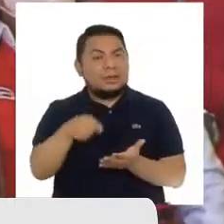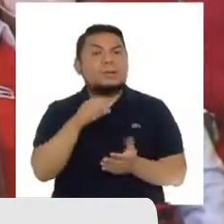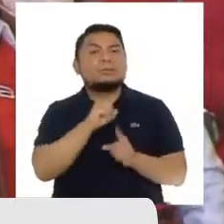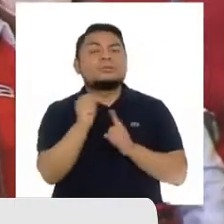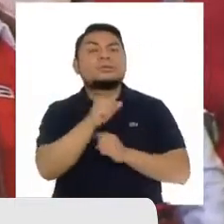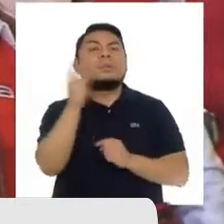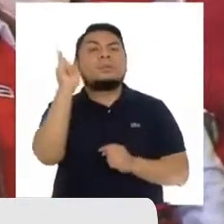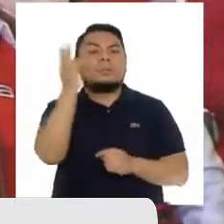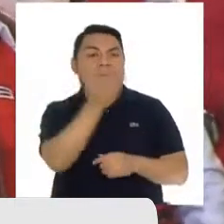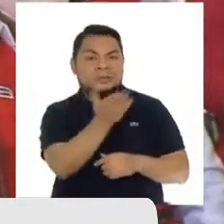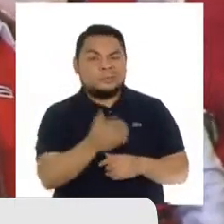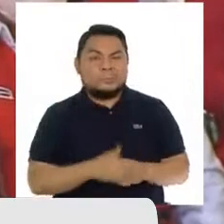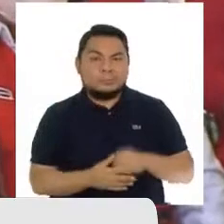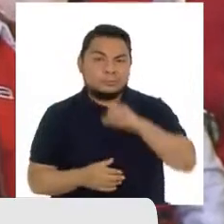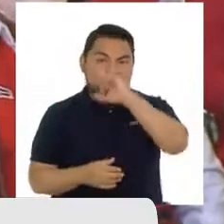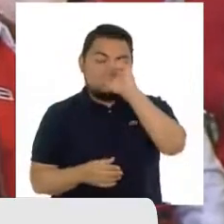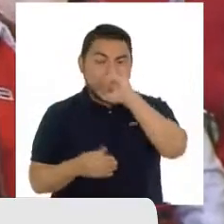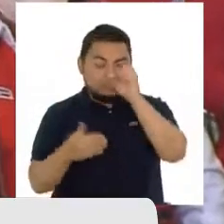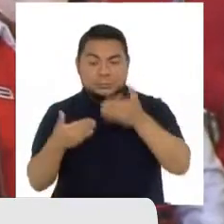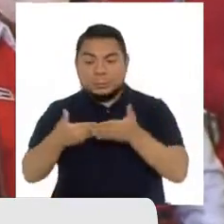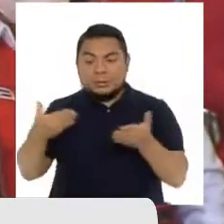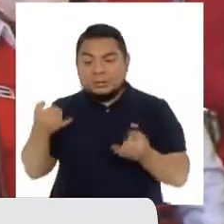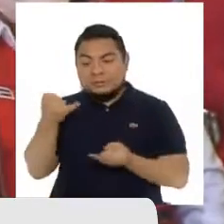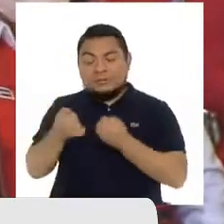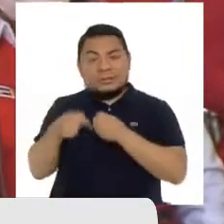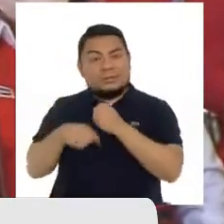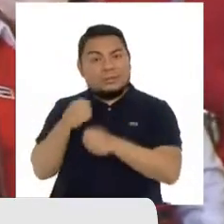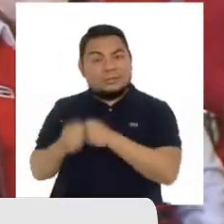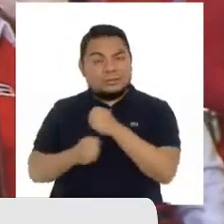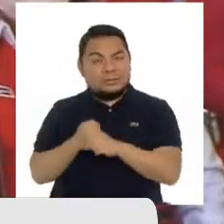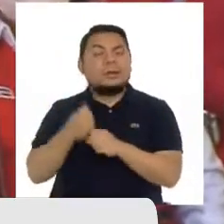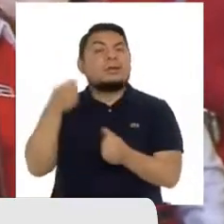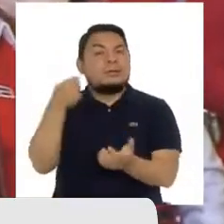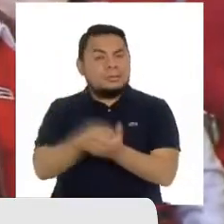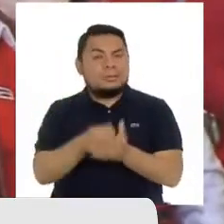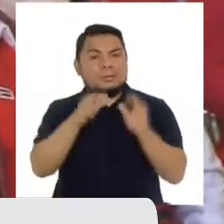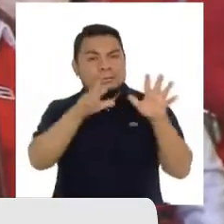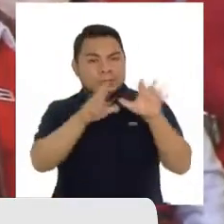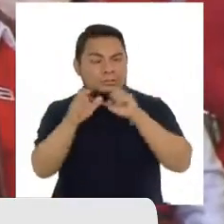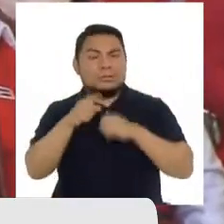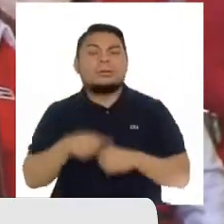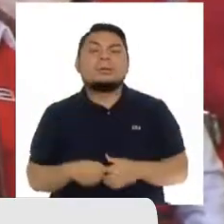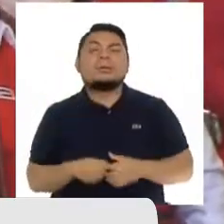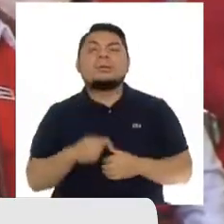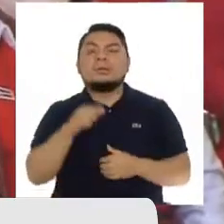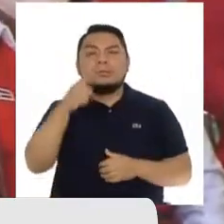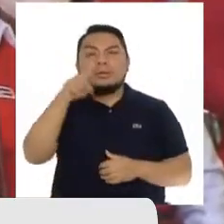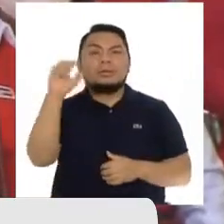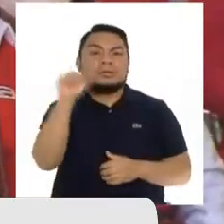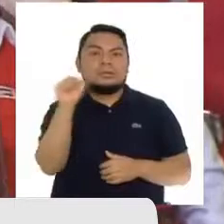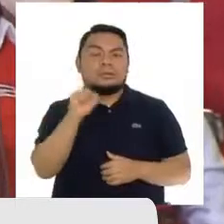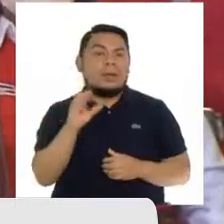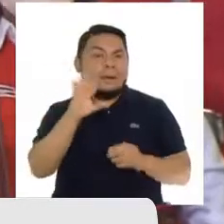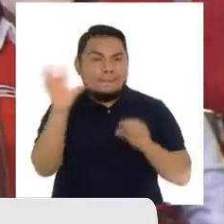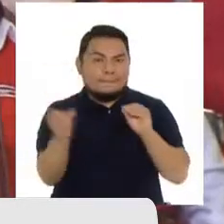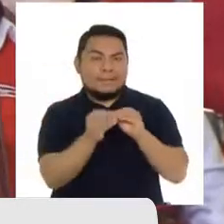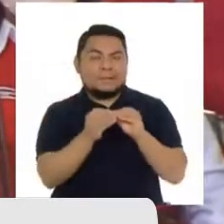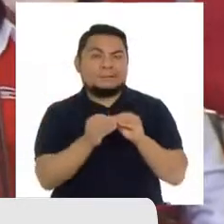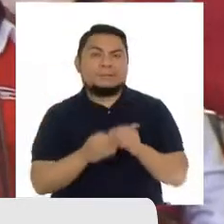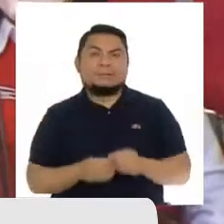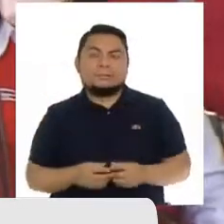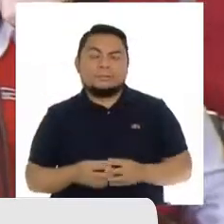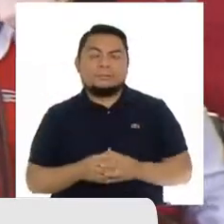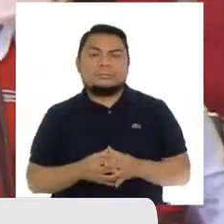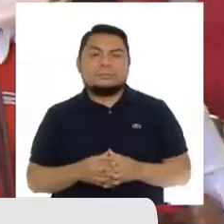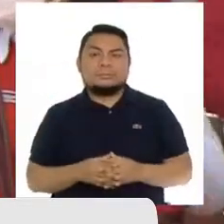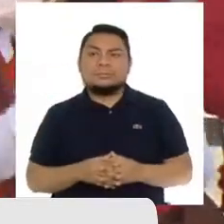los maestros y antes de fin de este año pagaremos 800 misiones millones de soles más adicionales